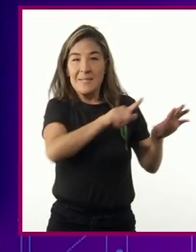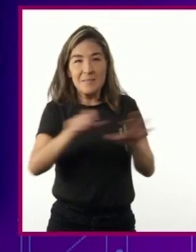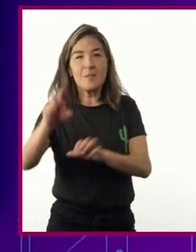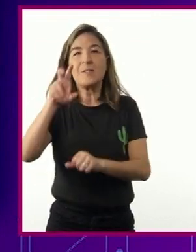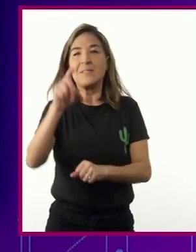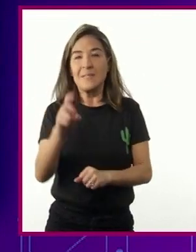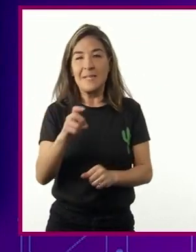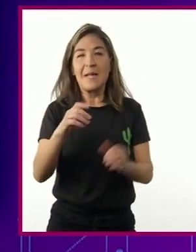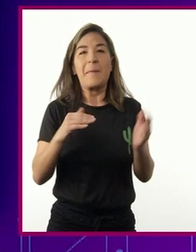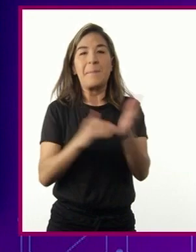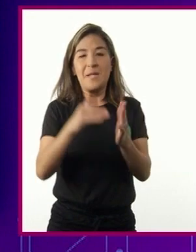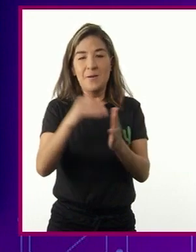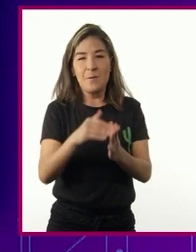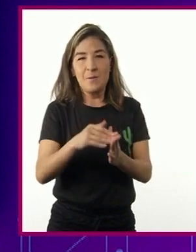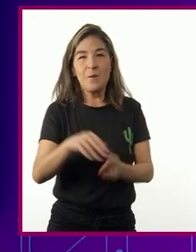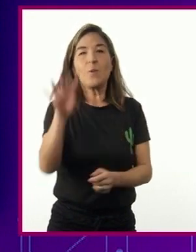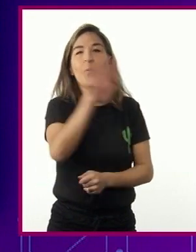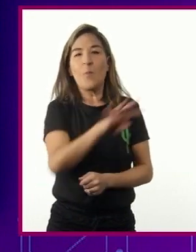9.460.730 millones